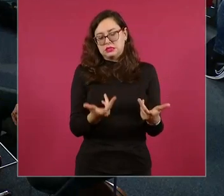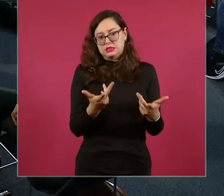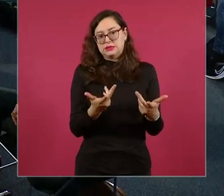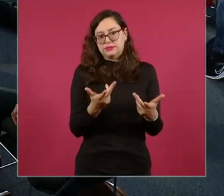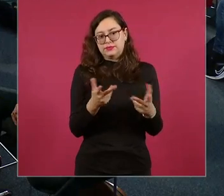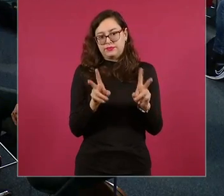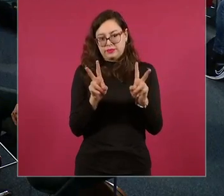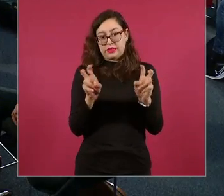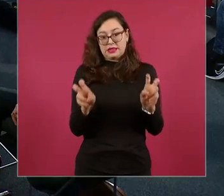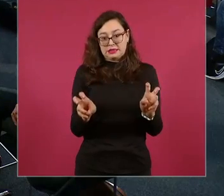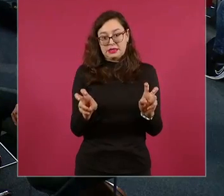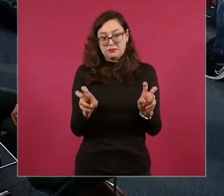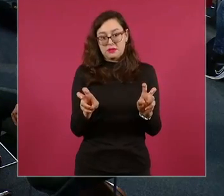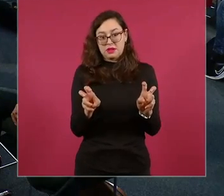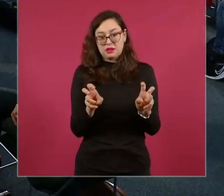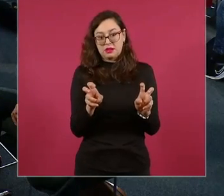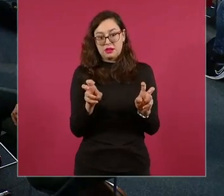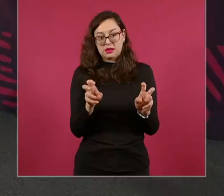Tlanepántala a eso ¿verdad?